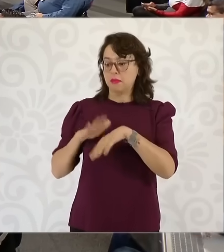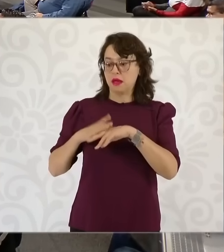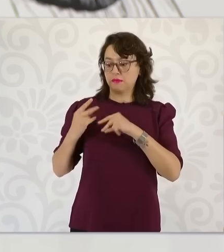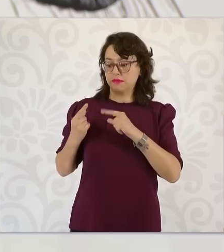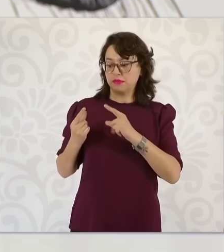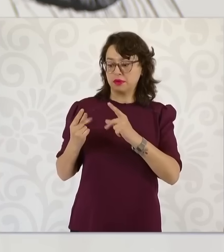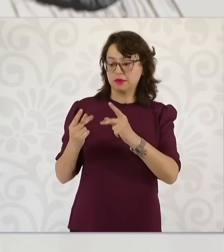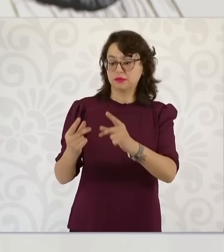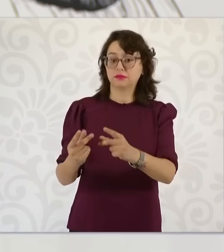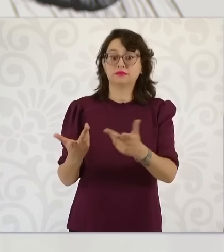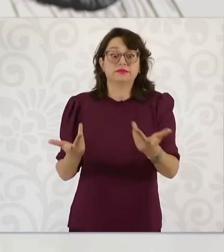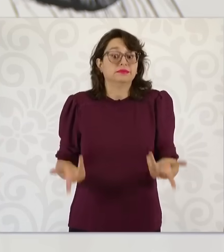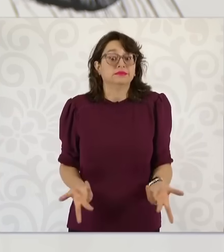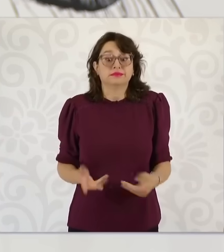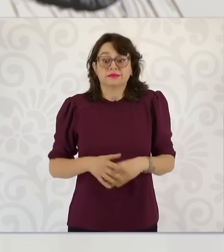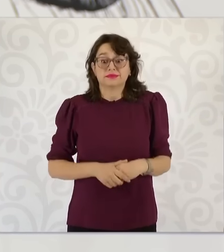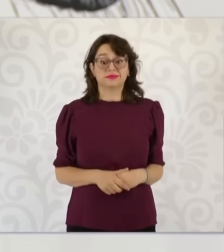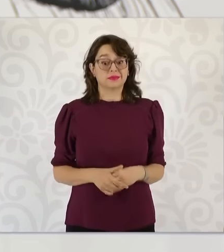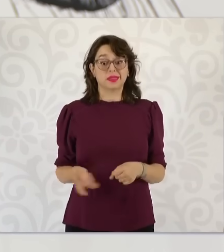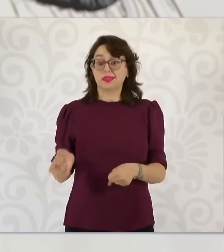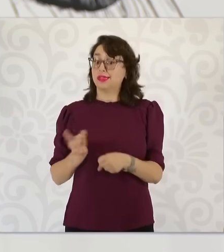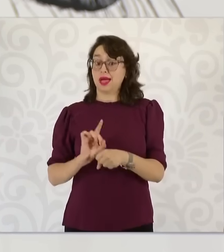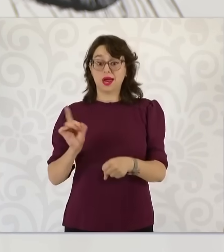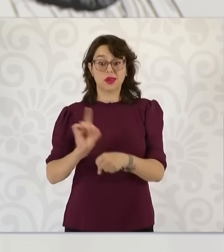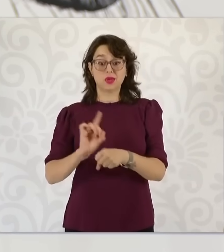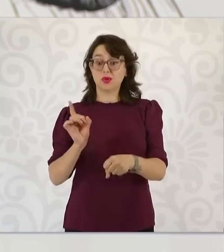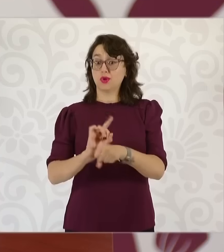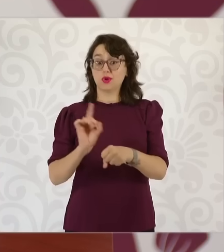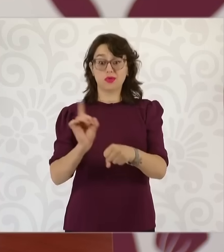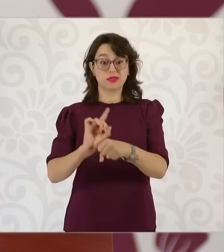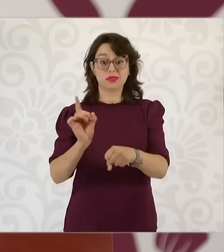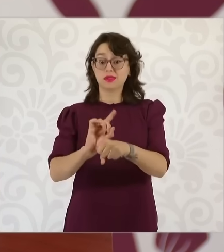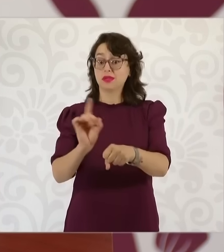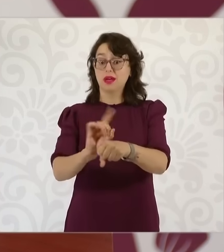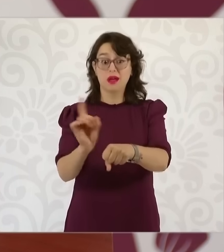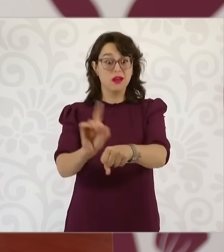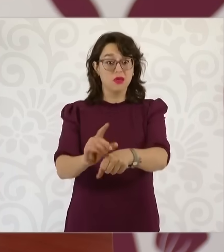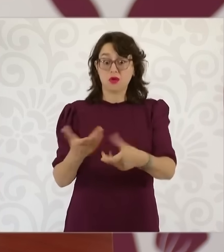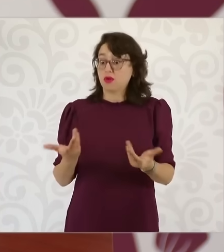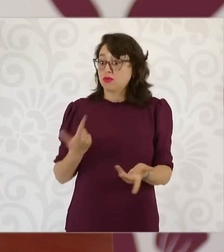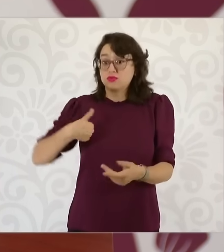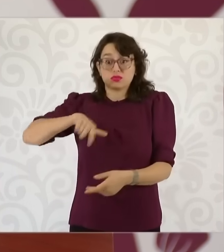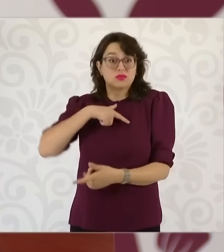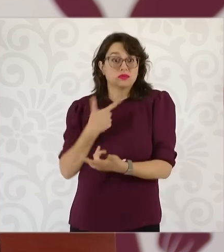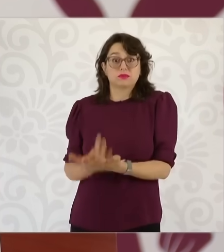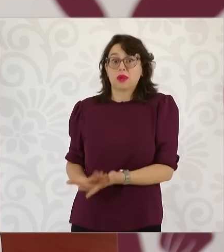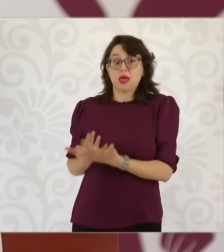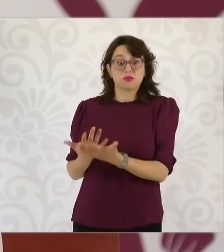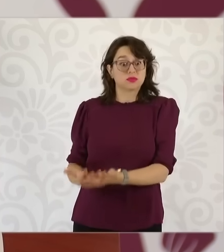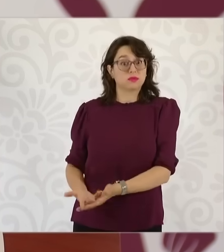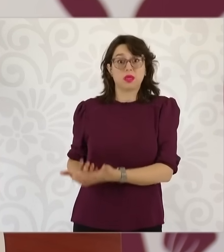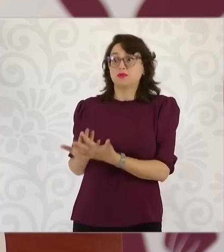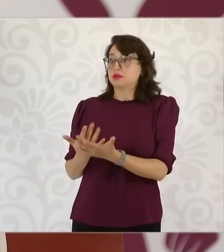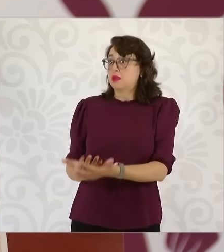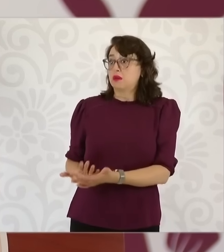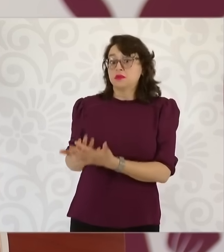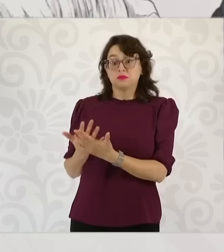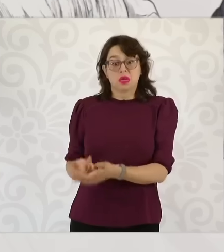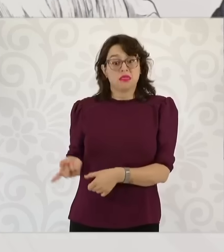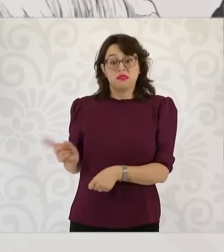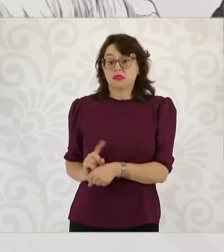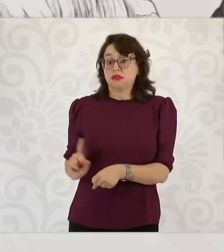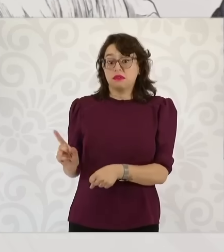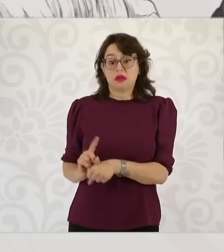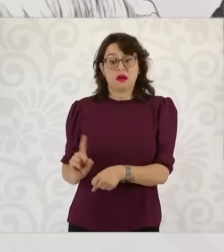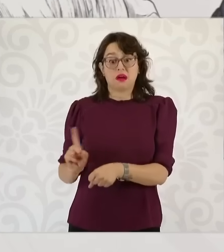resuelva. Bueno, está abierta desde todos los días. Pero la petición es que se resuelva. Todos los días ha estado abierta la mesa de diálogo. Ayer lo que